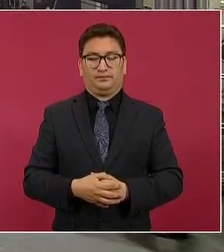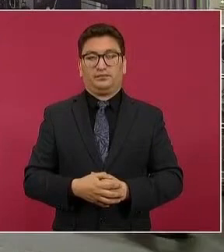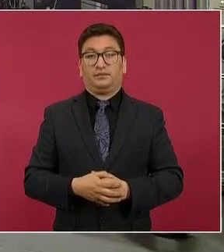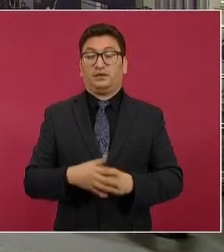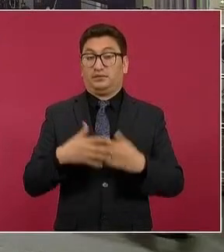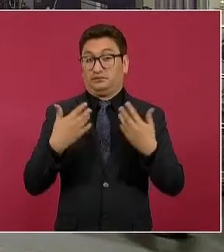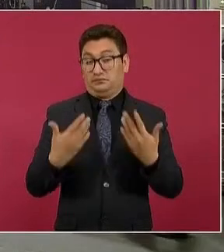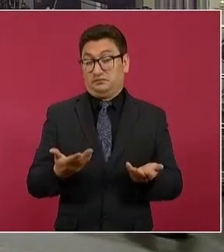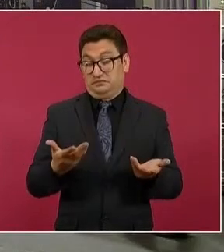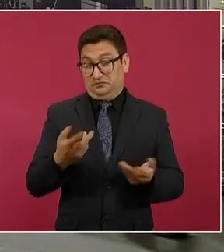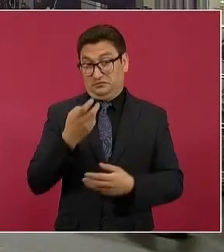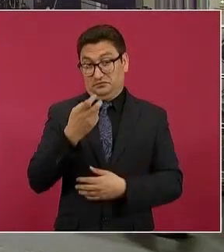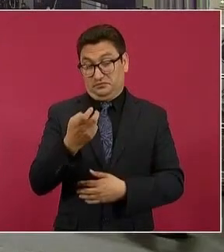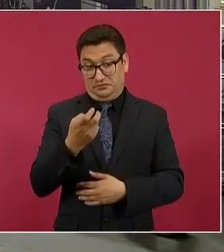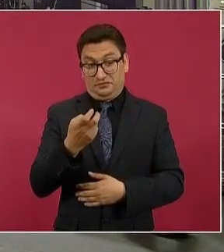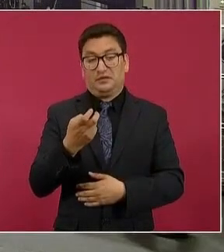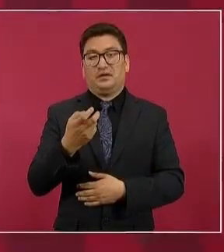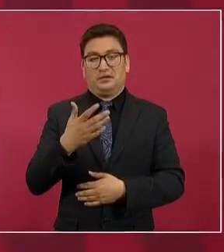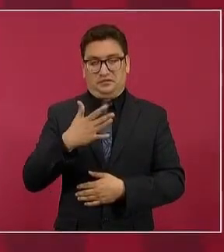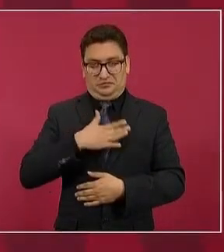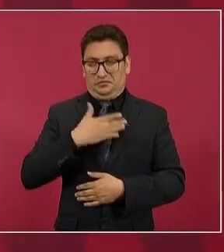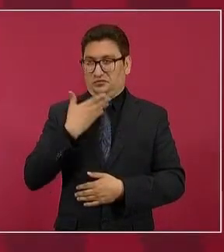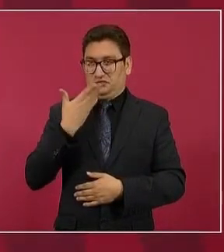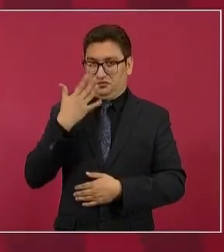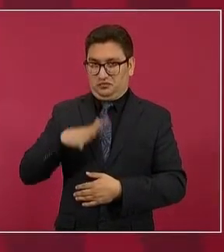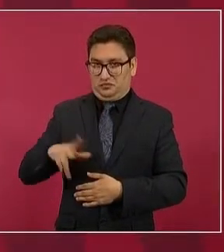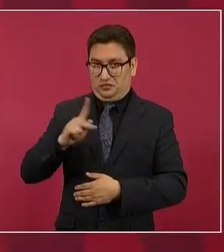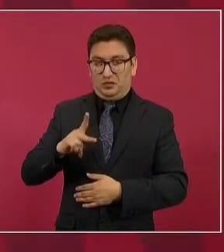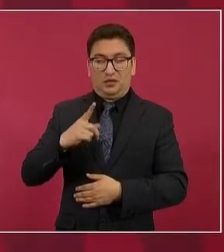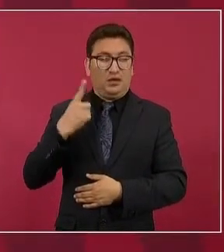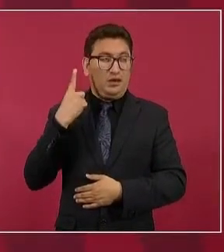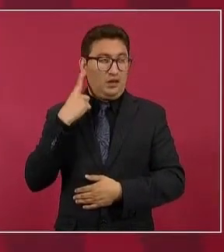Entonces, como dicen en mi pueblo, por algo será.